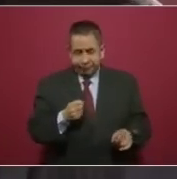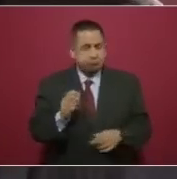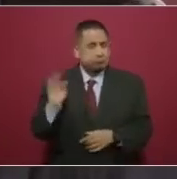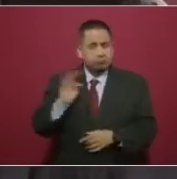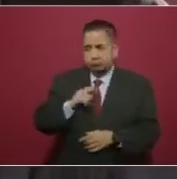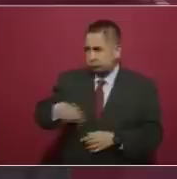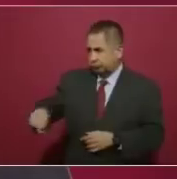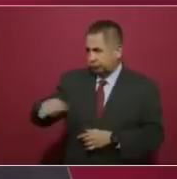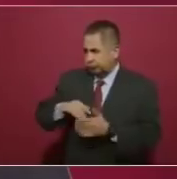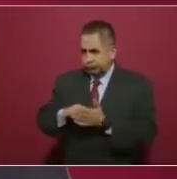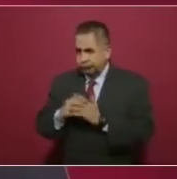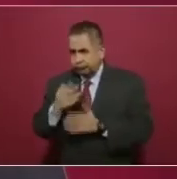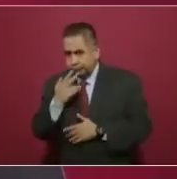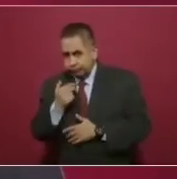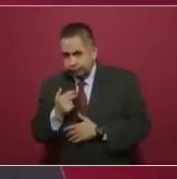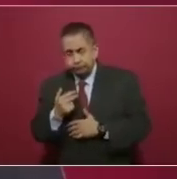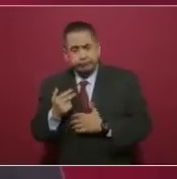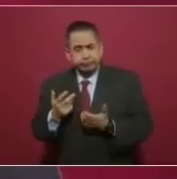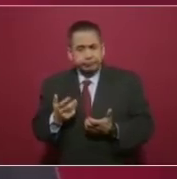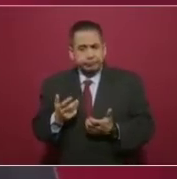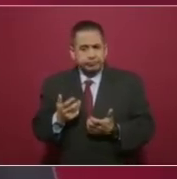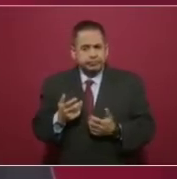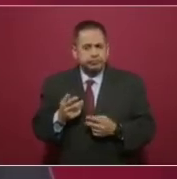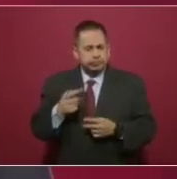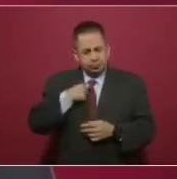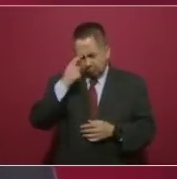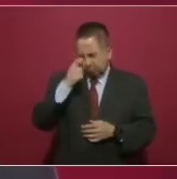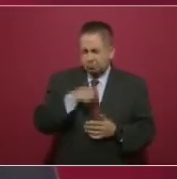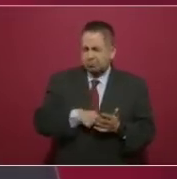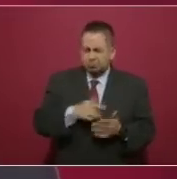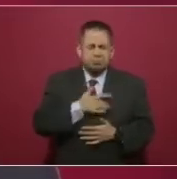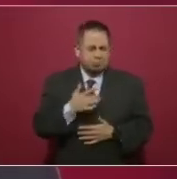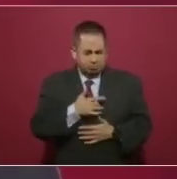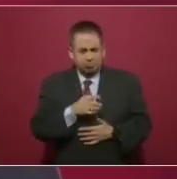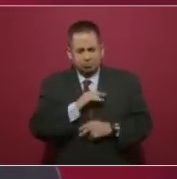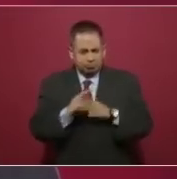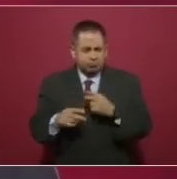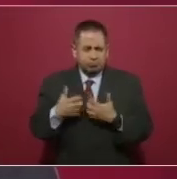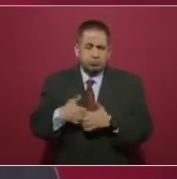funciona este mecanismo, que creo que va a funcionar